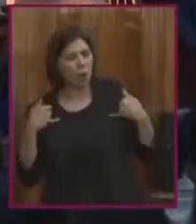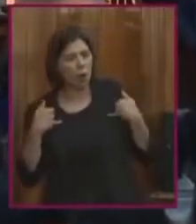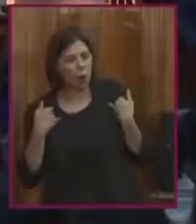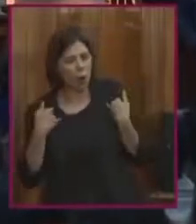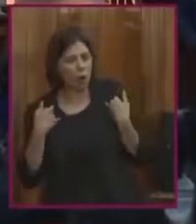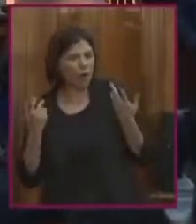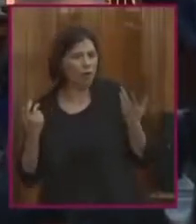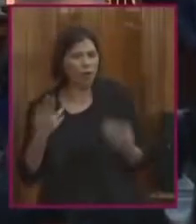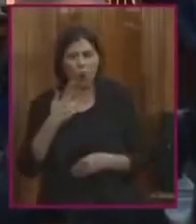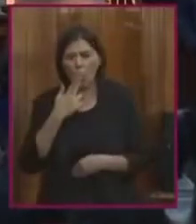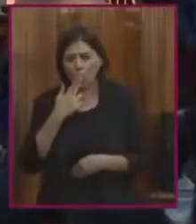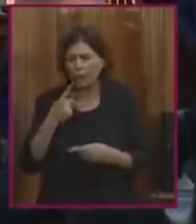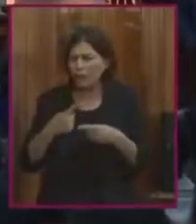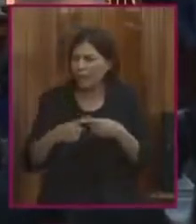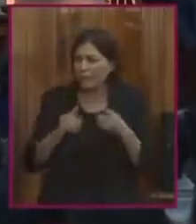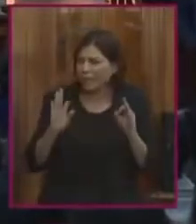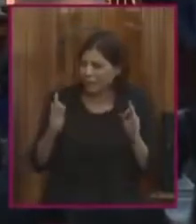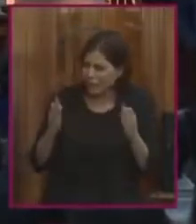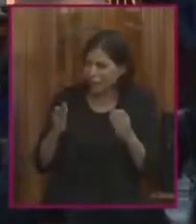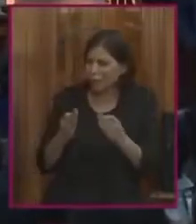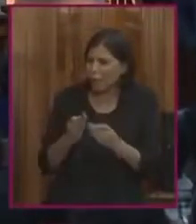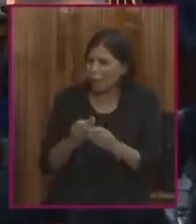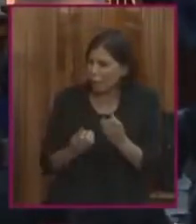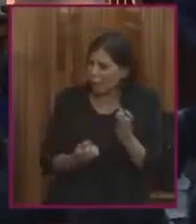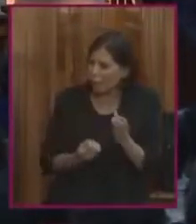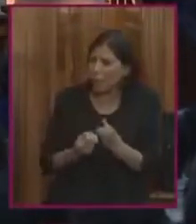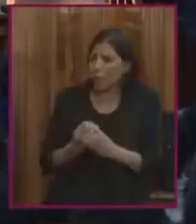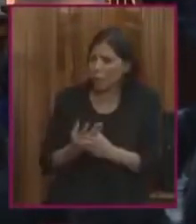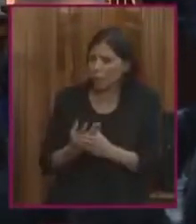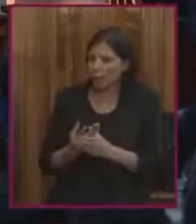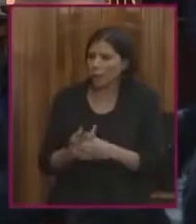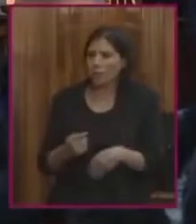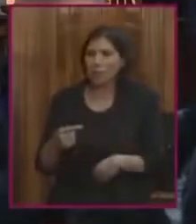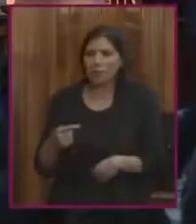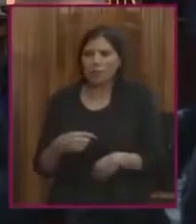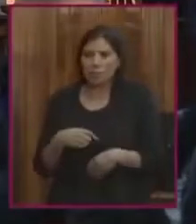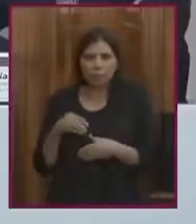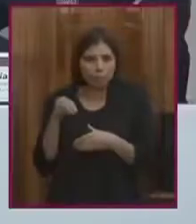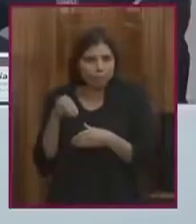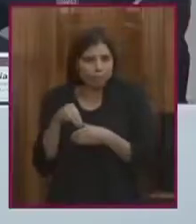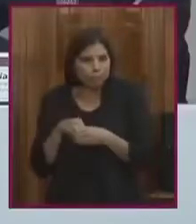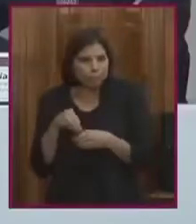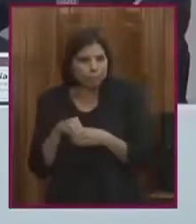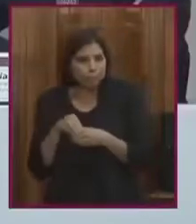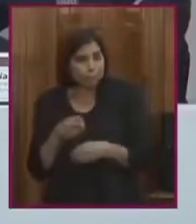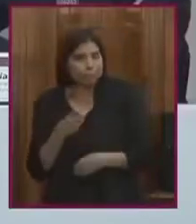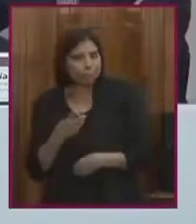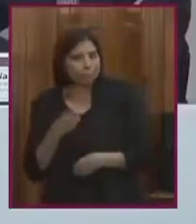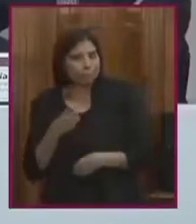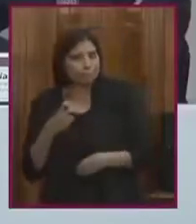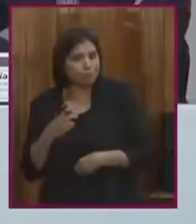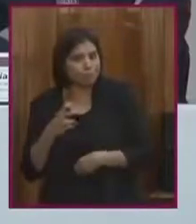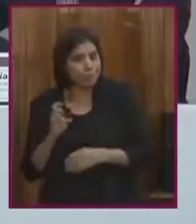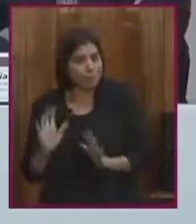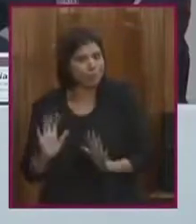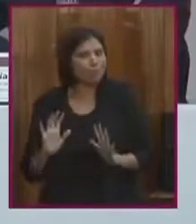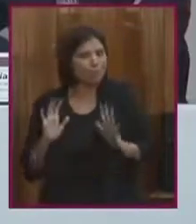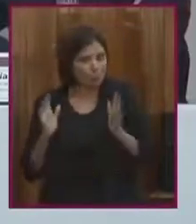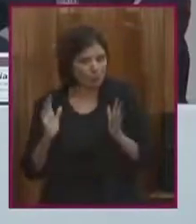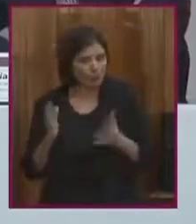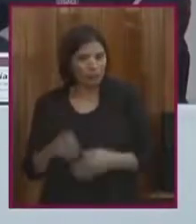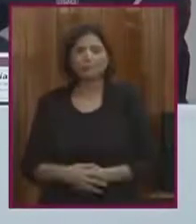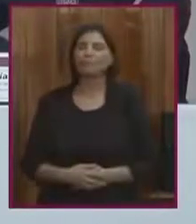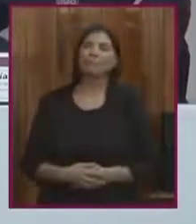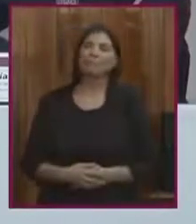mecanismos innovadores. Me los guardo porque van a ser una especial sorpresa, ¿sí? A partir de otro tipo,